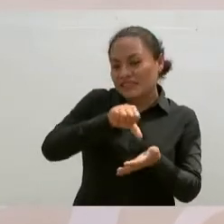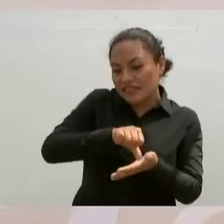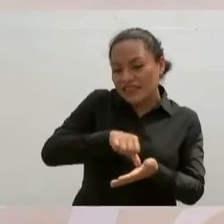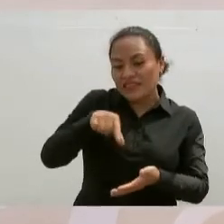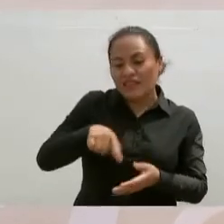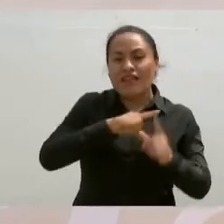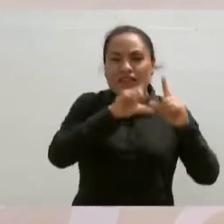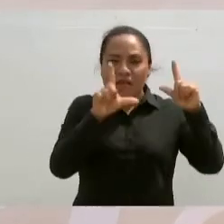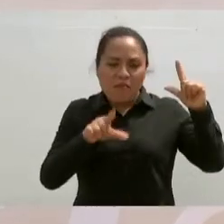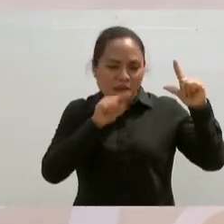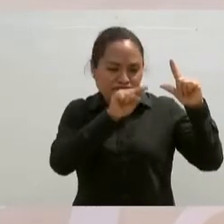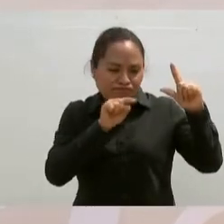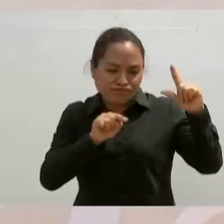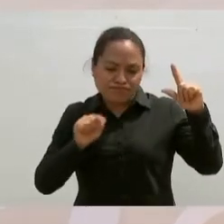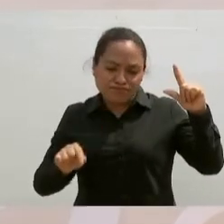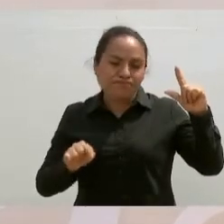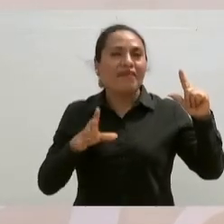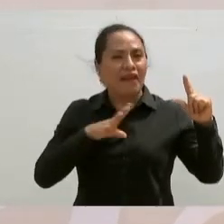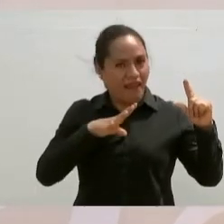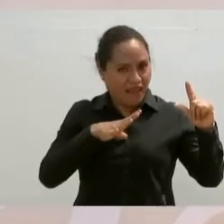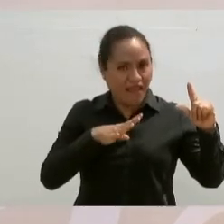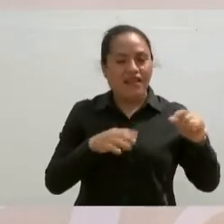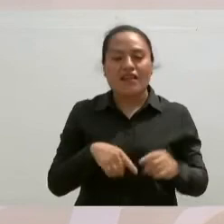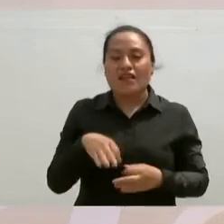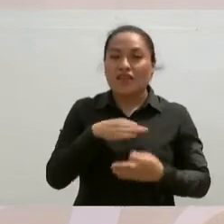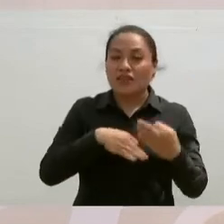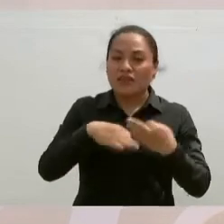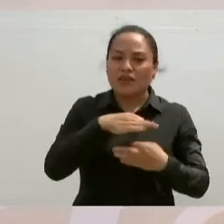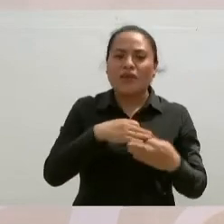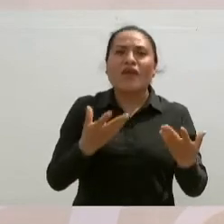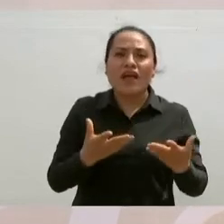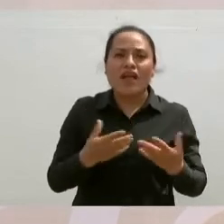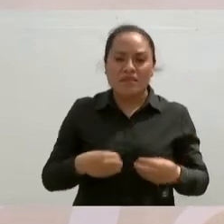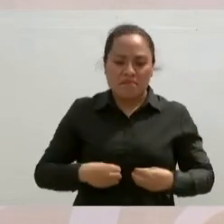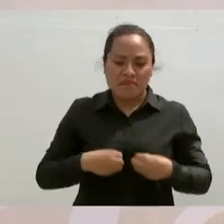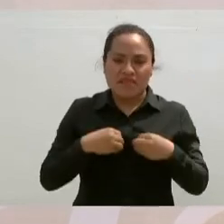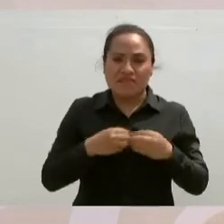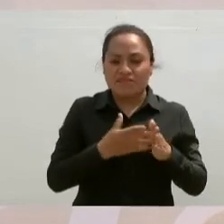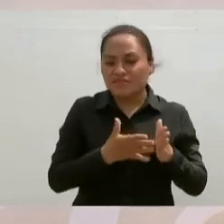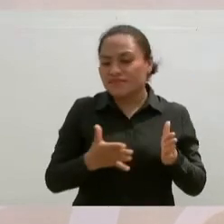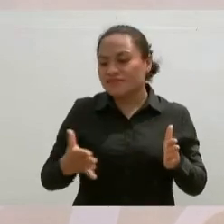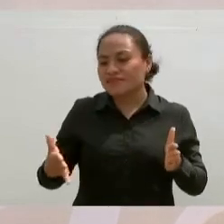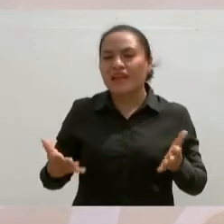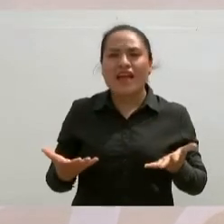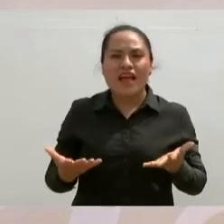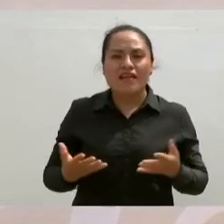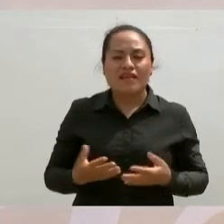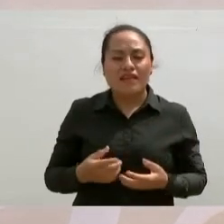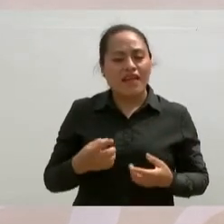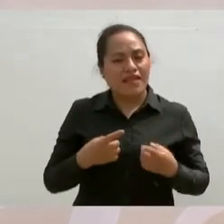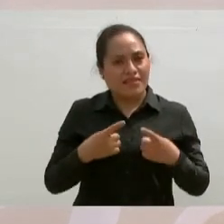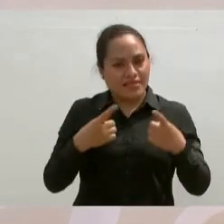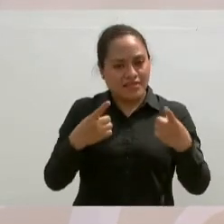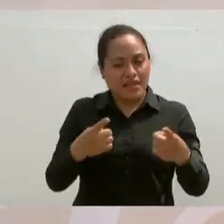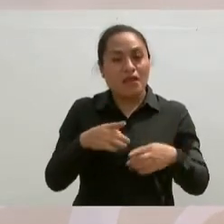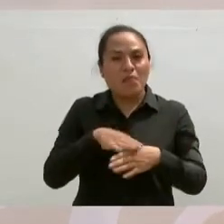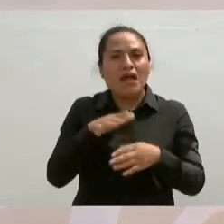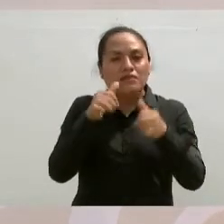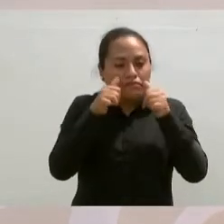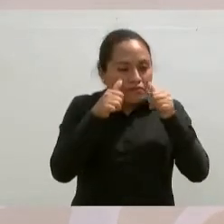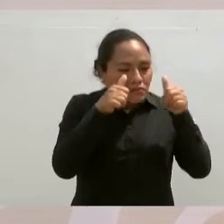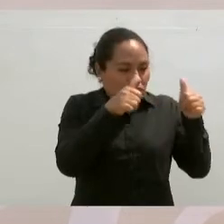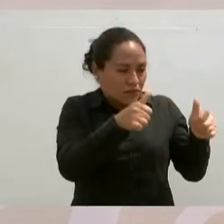Pero como todo en la vida, siempre hay que darle más